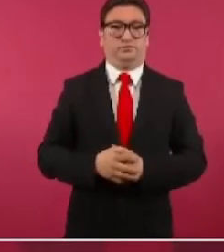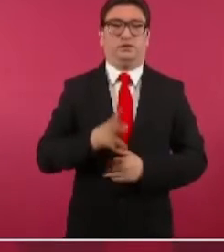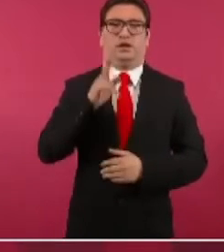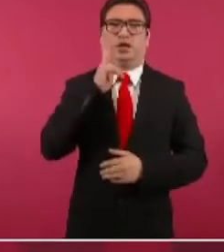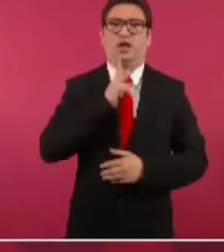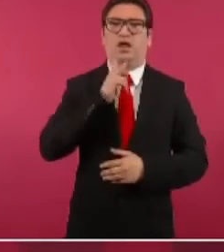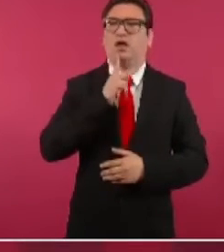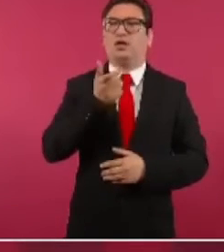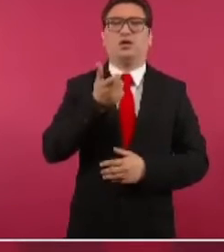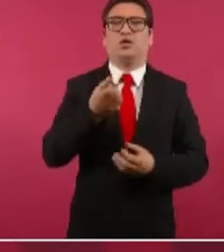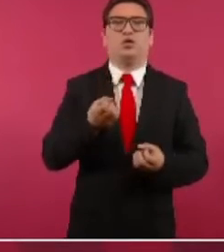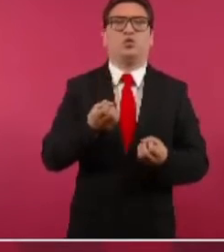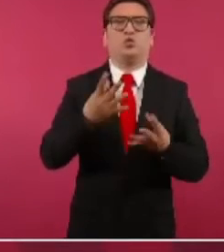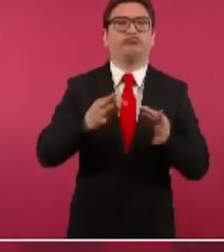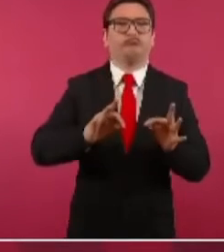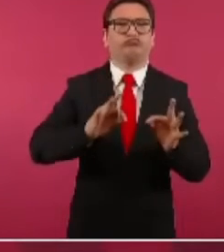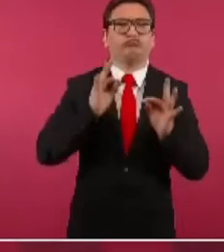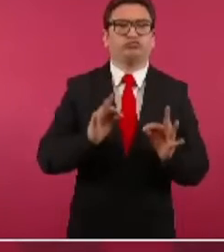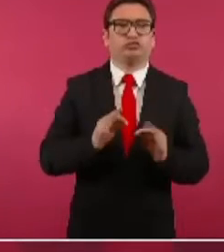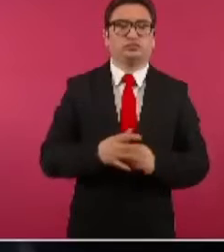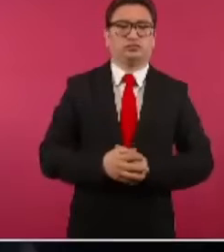cantidad exacta.